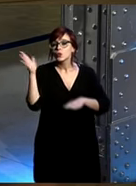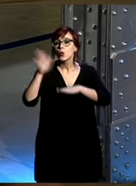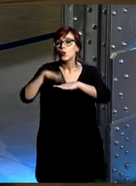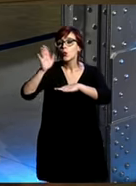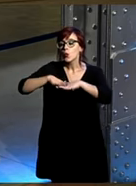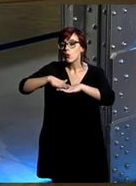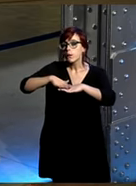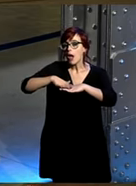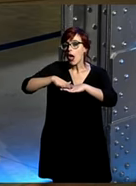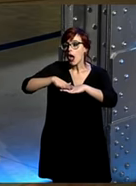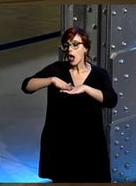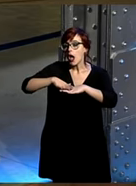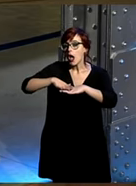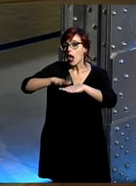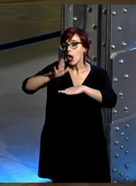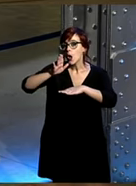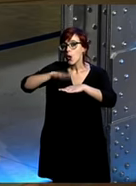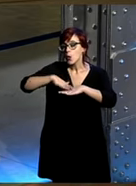culpabilizar a una